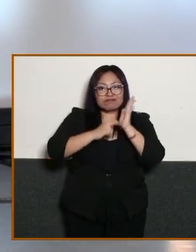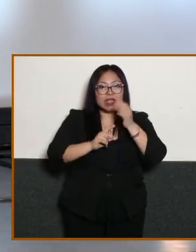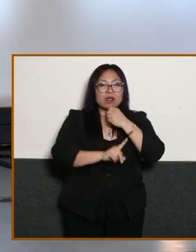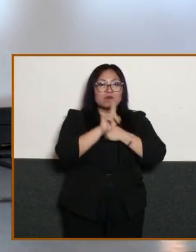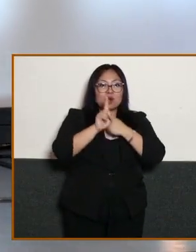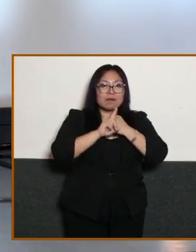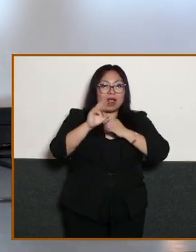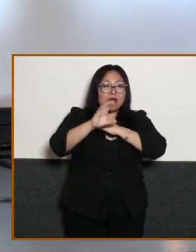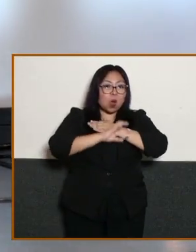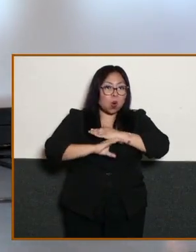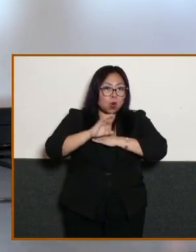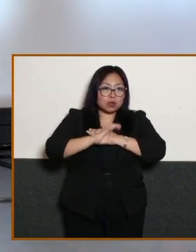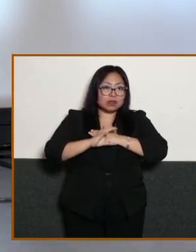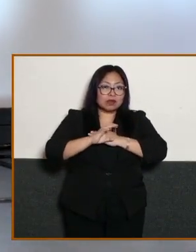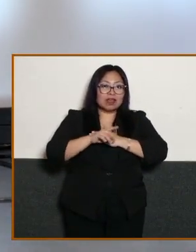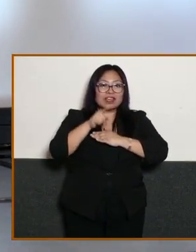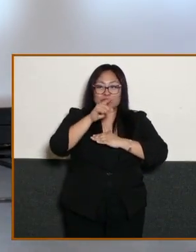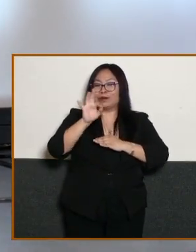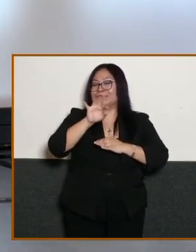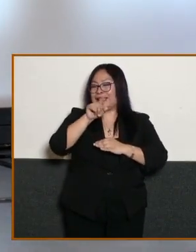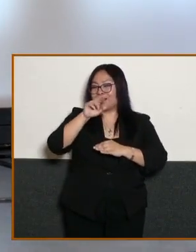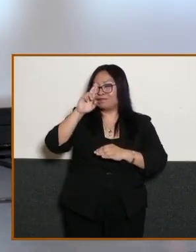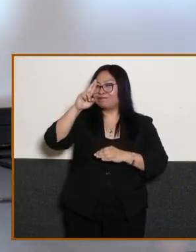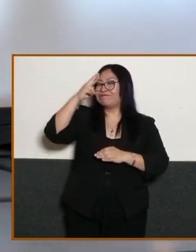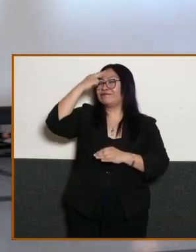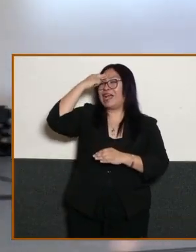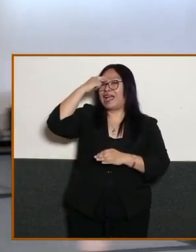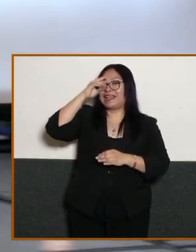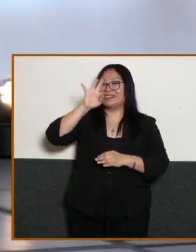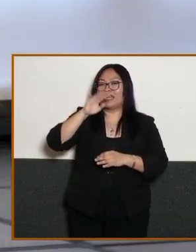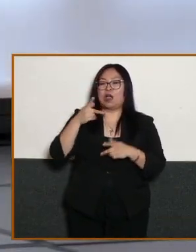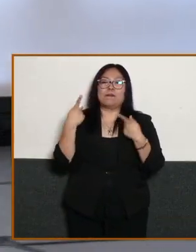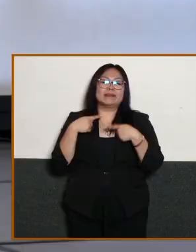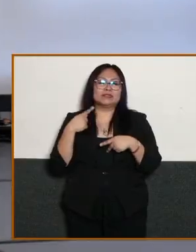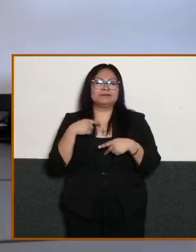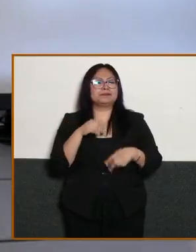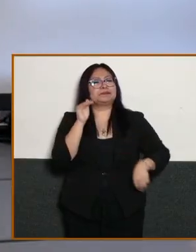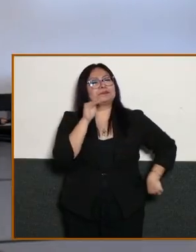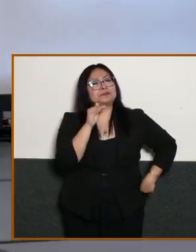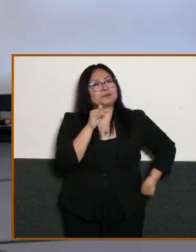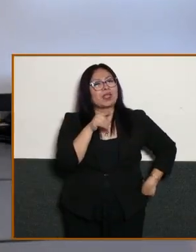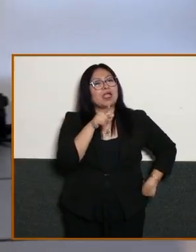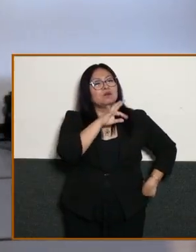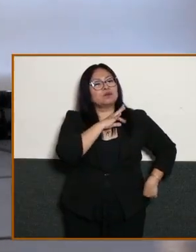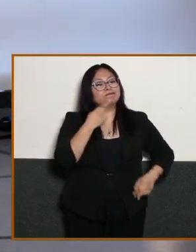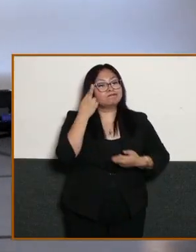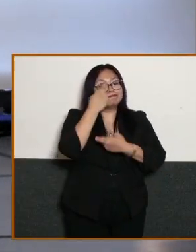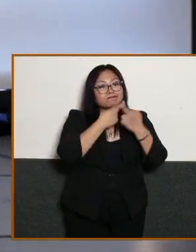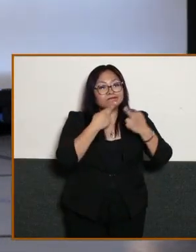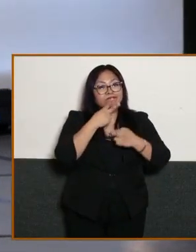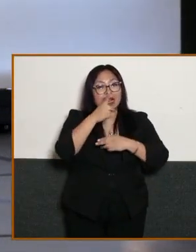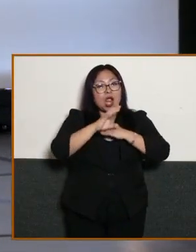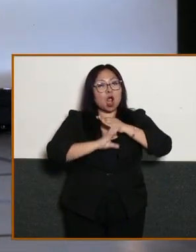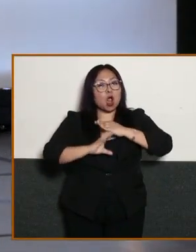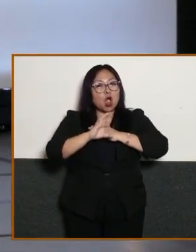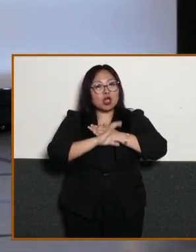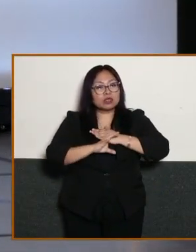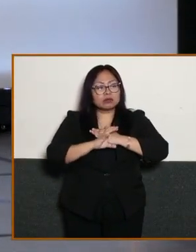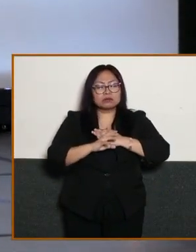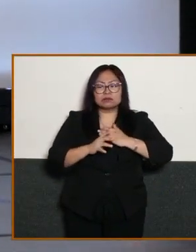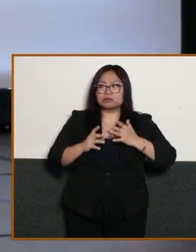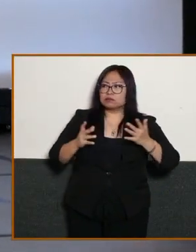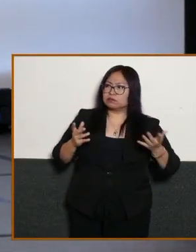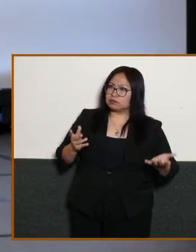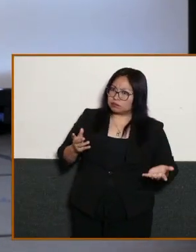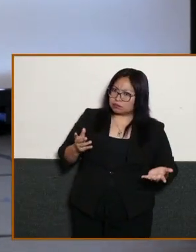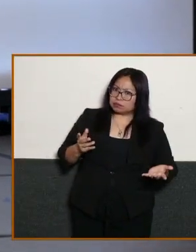Y eventualmente de mí se van a acordar, alguien les va a venir a dar lata y decir, te vamos a hacer una auditoría algorítmica. Que